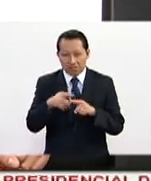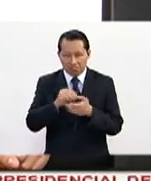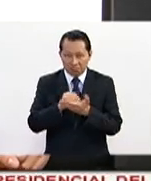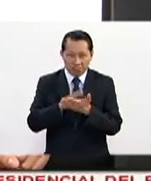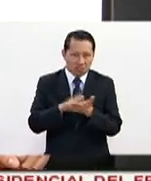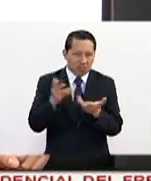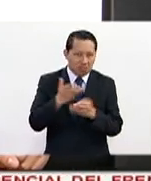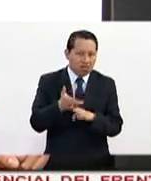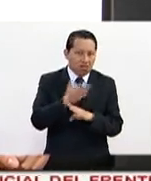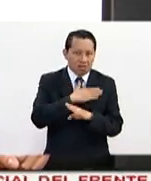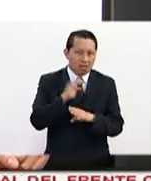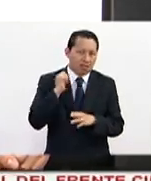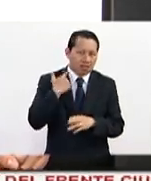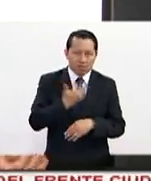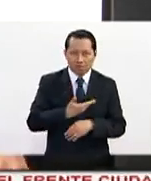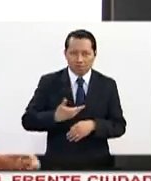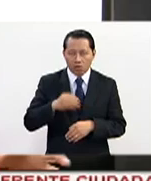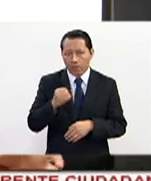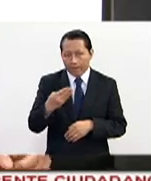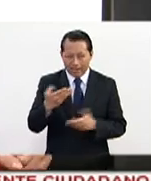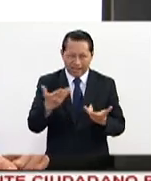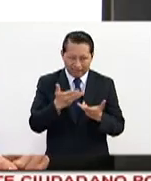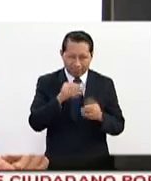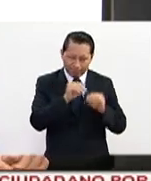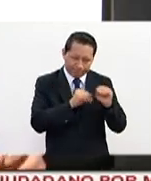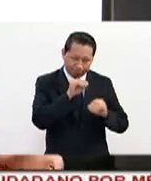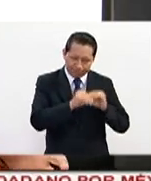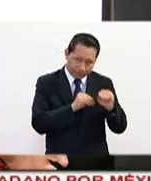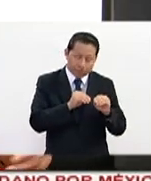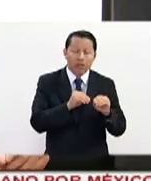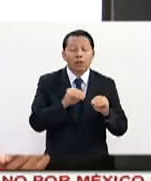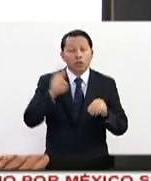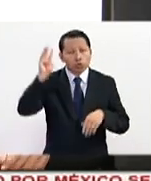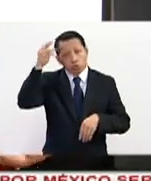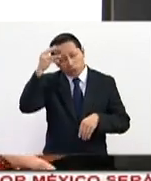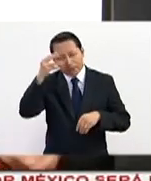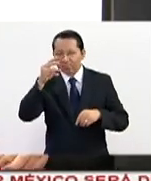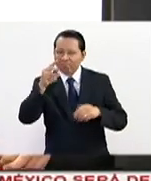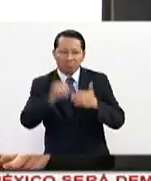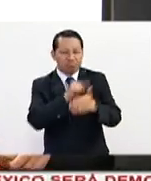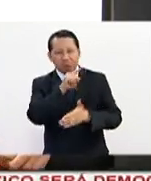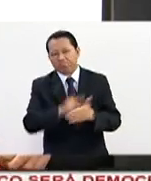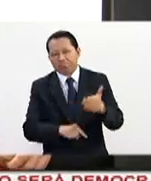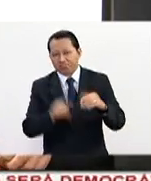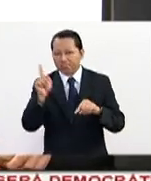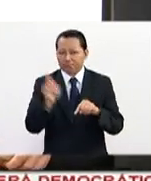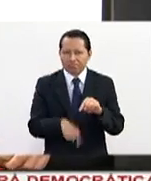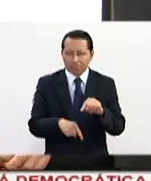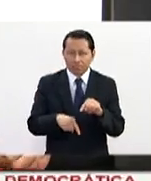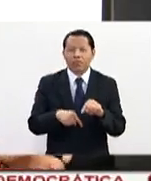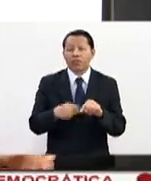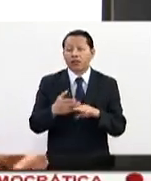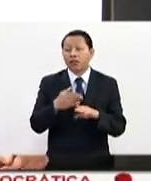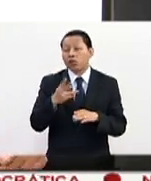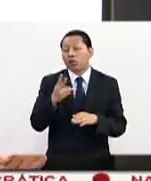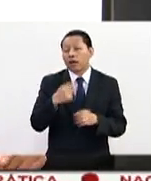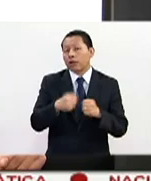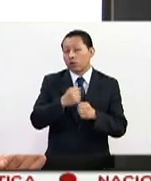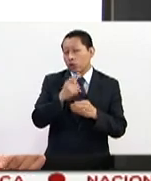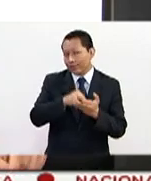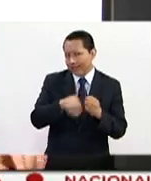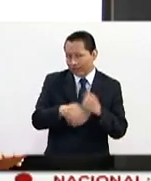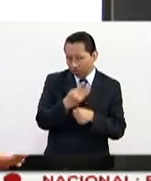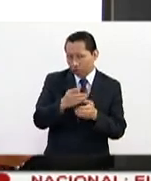aplicado el entonces presidente Barack Obama para flexibilizar la relación con Cuba a partir de 2014, cuando se recuperan las